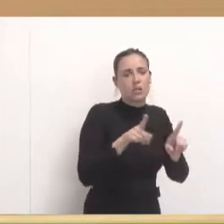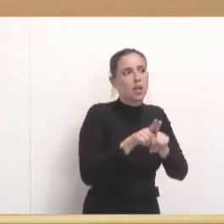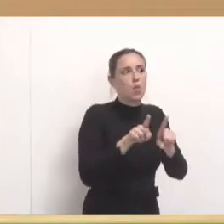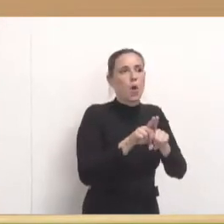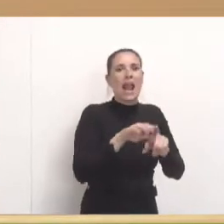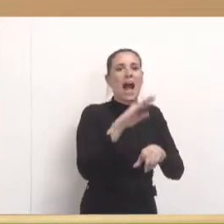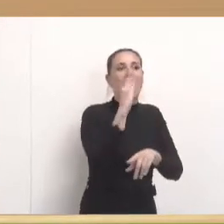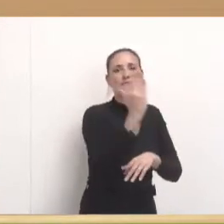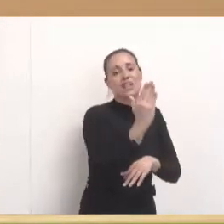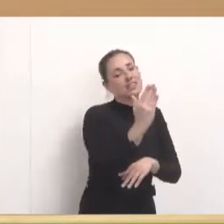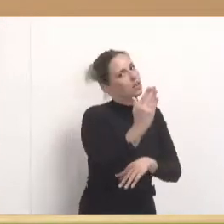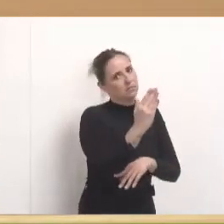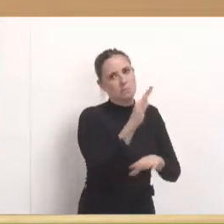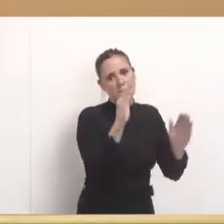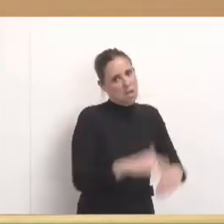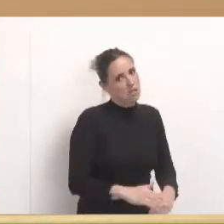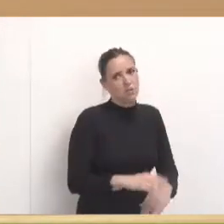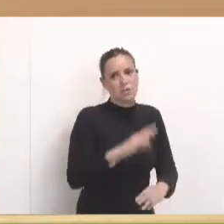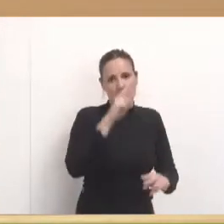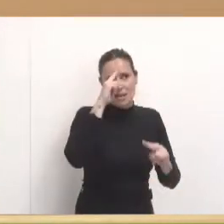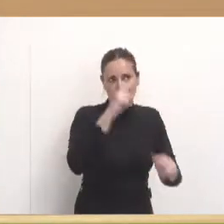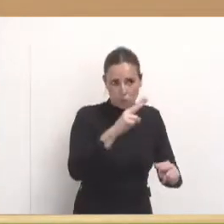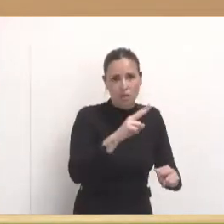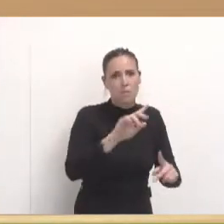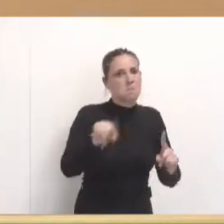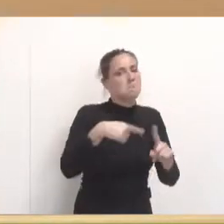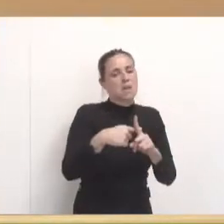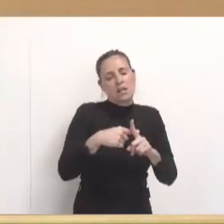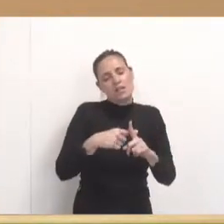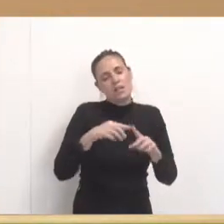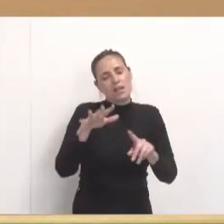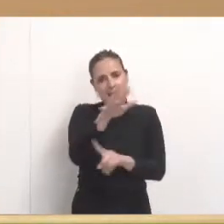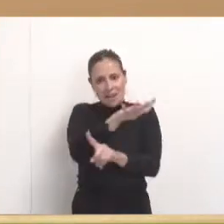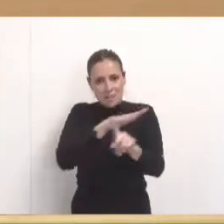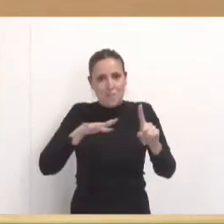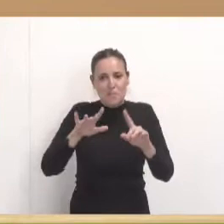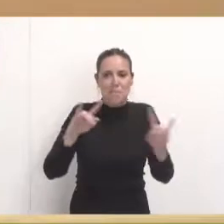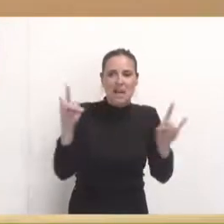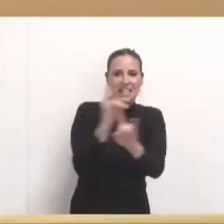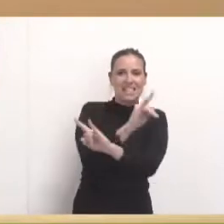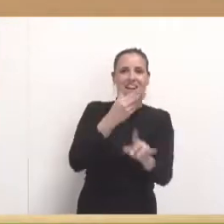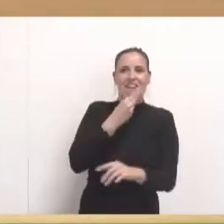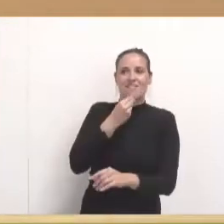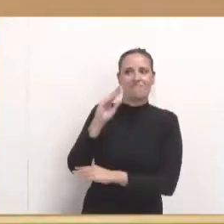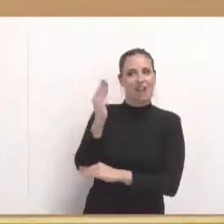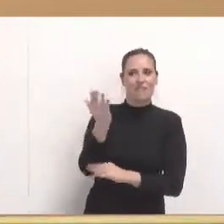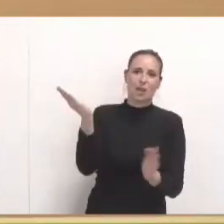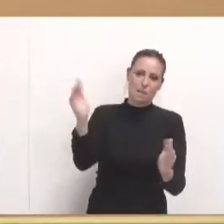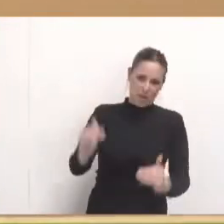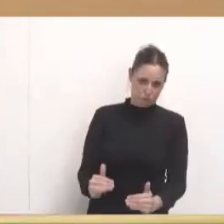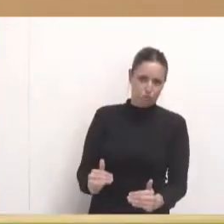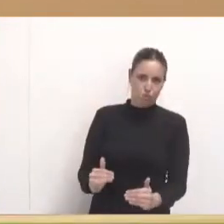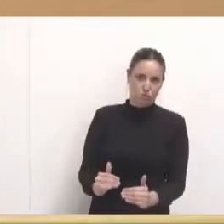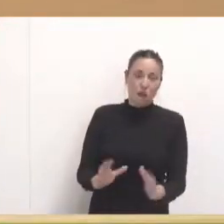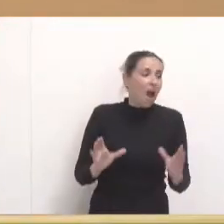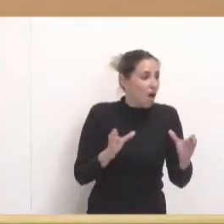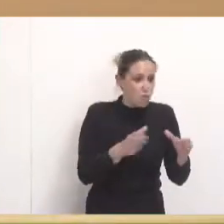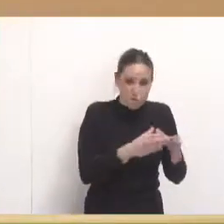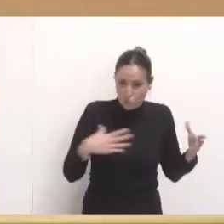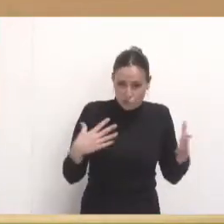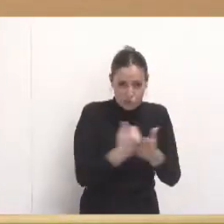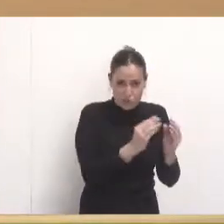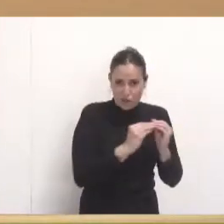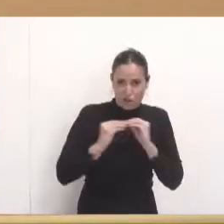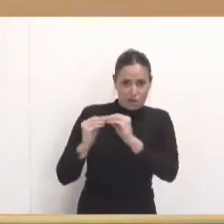invasivas, más respetuosas y con mejor integración paisajística. De nuevo, acuerdo de todos los grupos. El punto 32